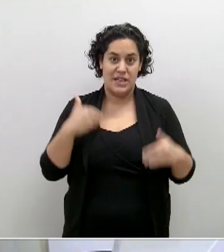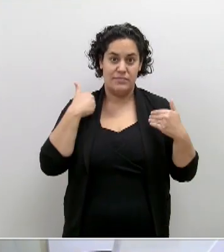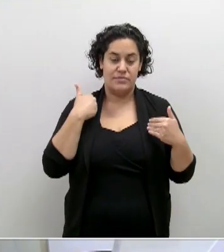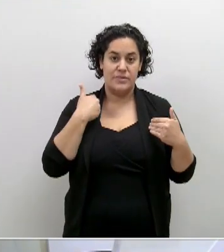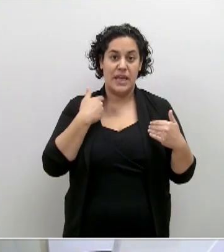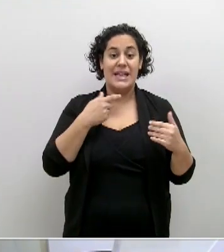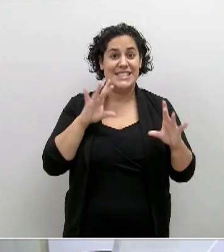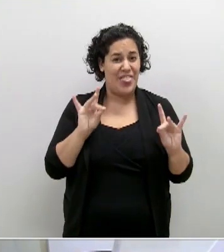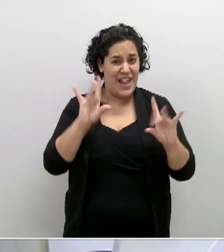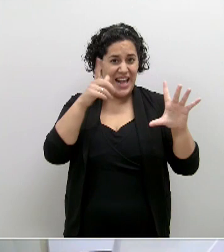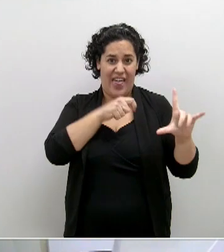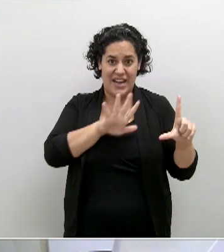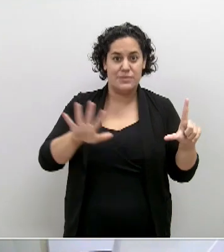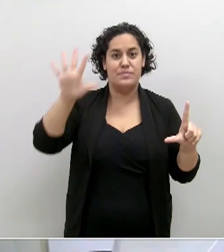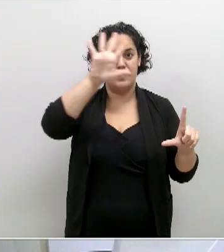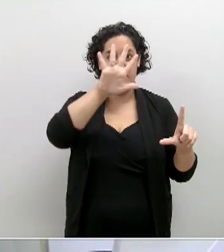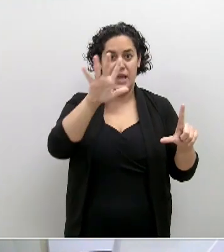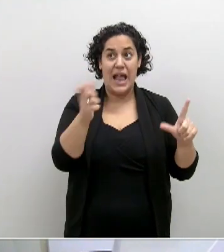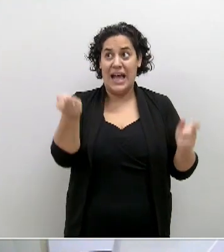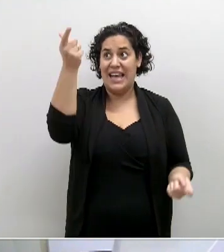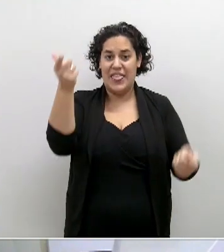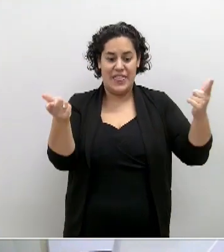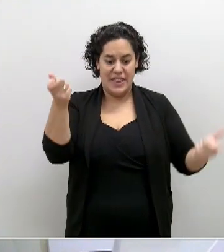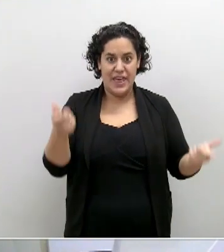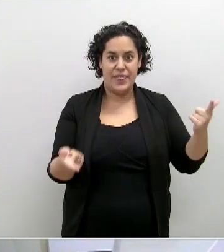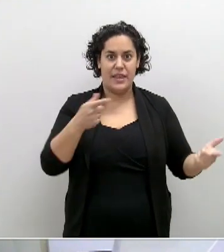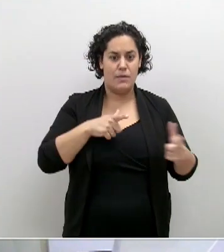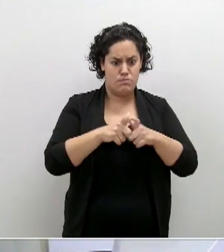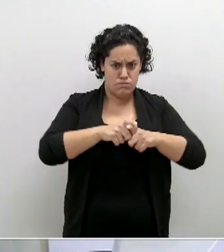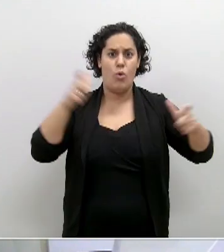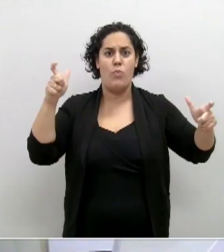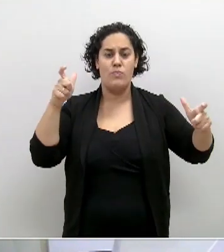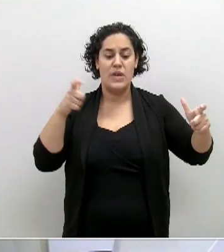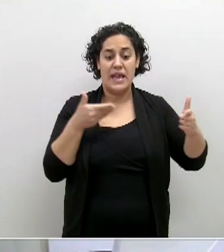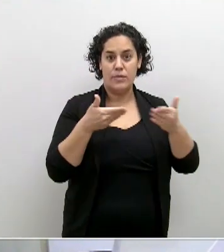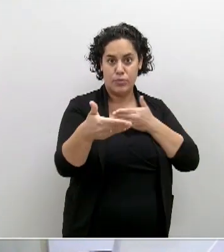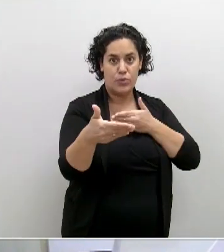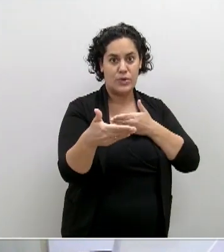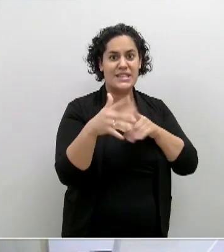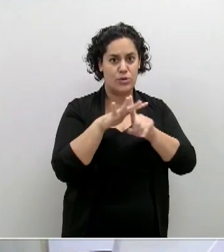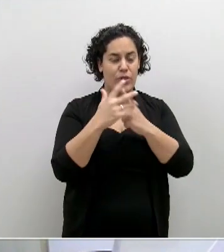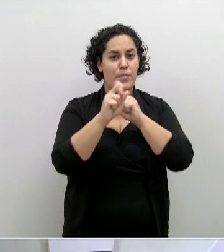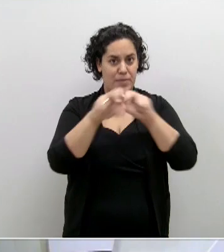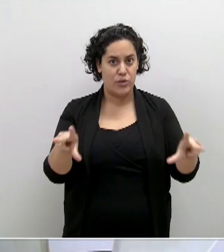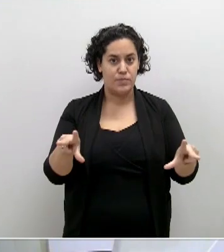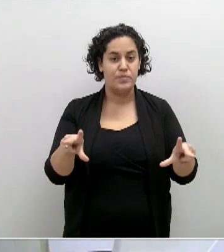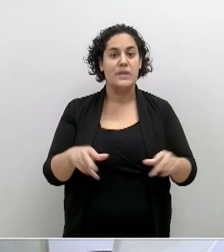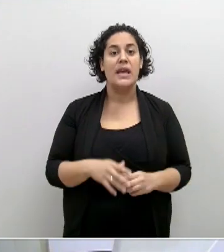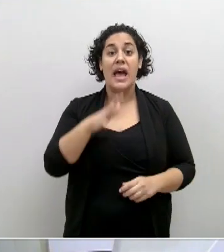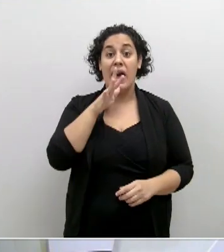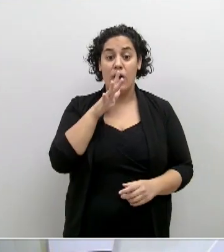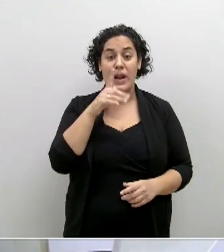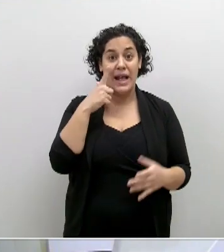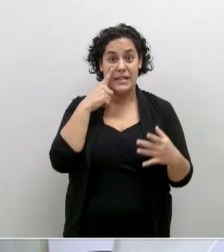España. Las tasas de incidencia se han disparado y afrontamos días críticos. La situación sanitaria está en un